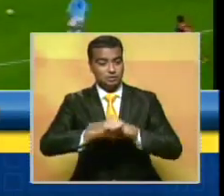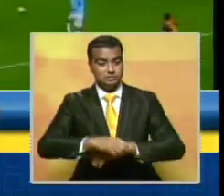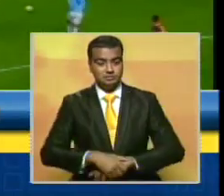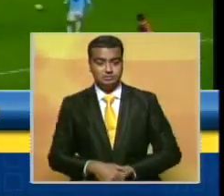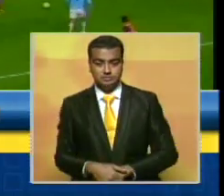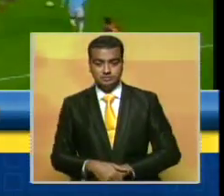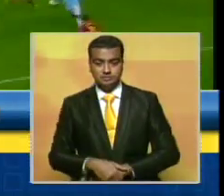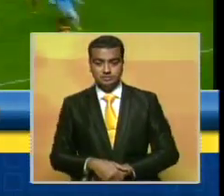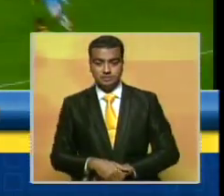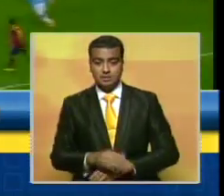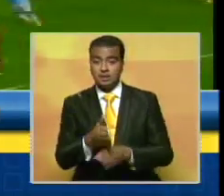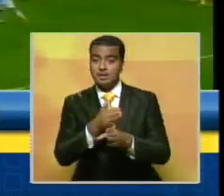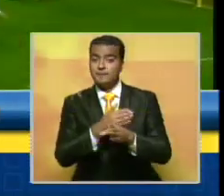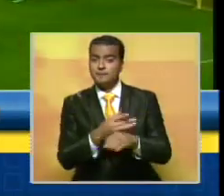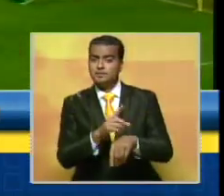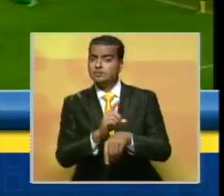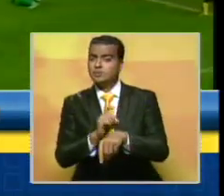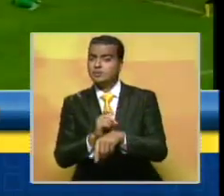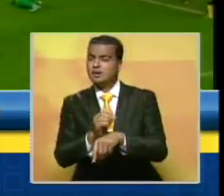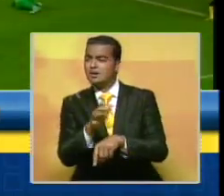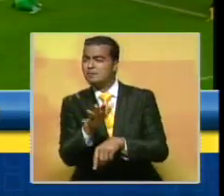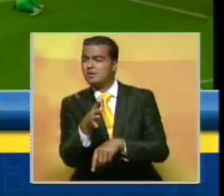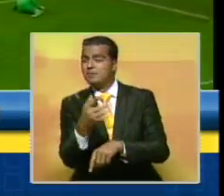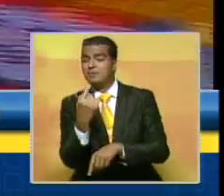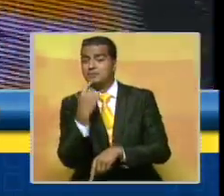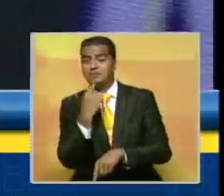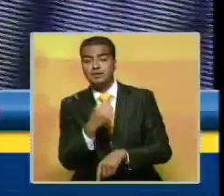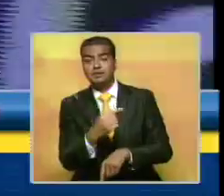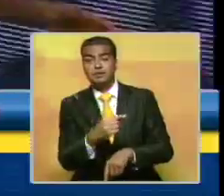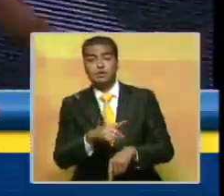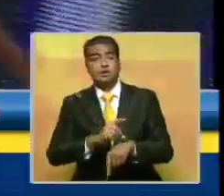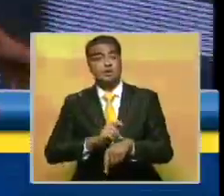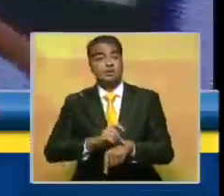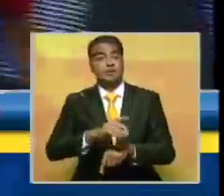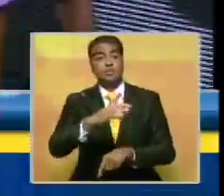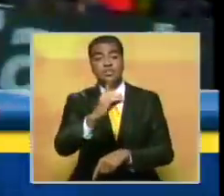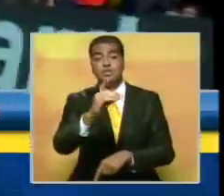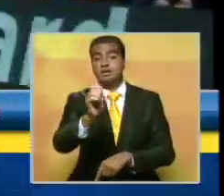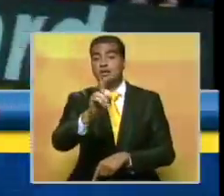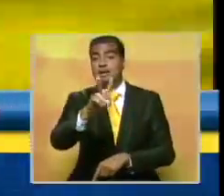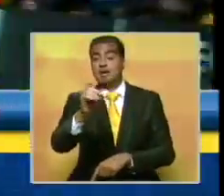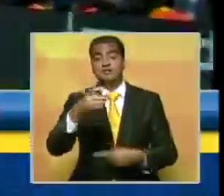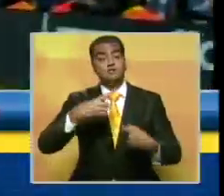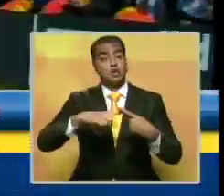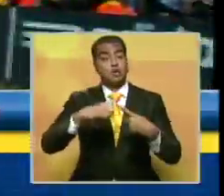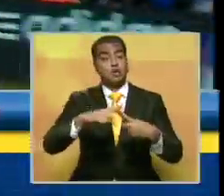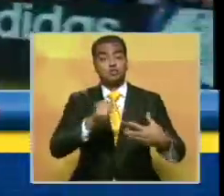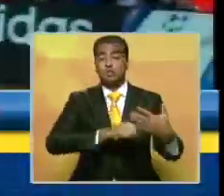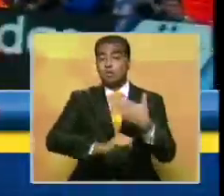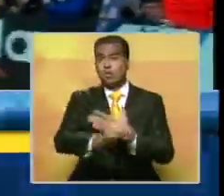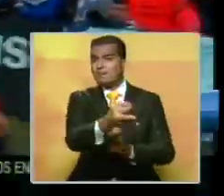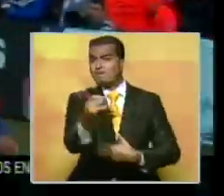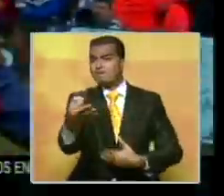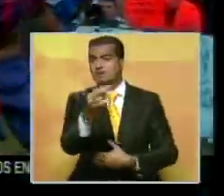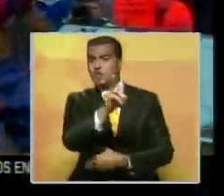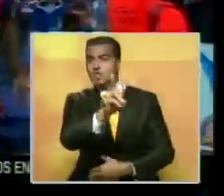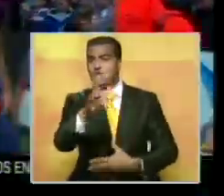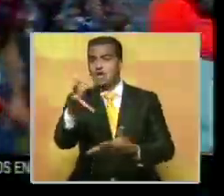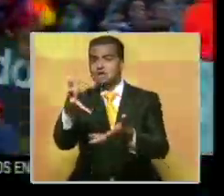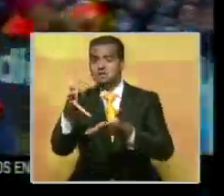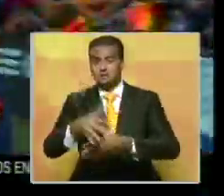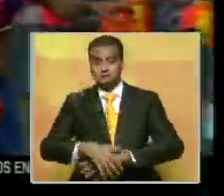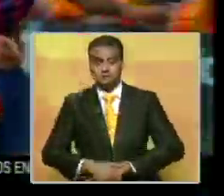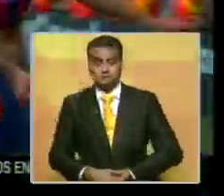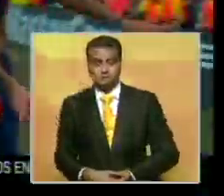tanto del encuentro. Ya cuando se cumplía el tiempo reglamentario, apareció Dani Alves para el 2-0 definitivo, victoria para el Fútbol